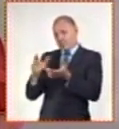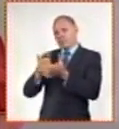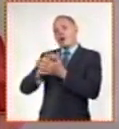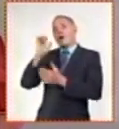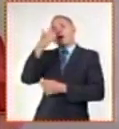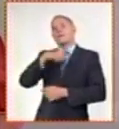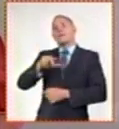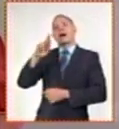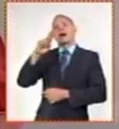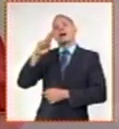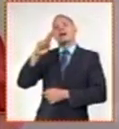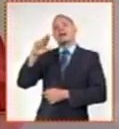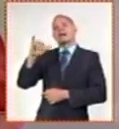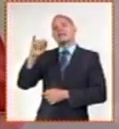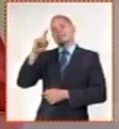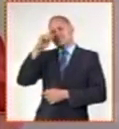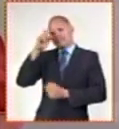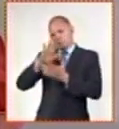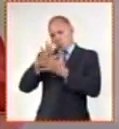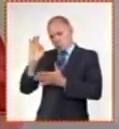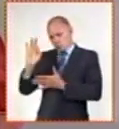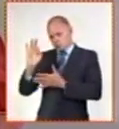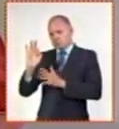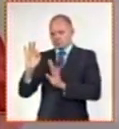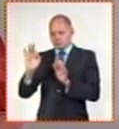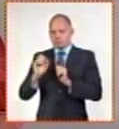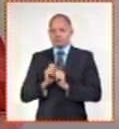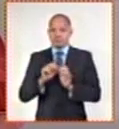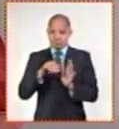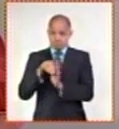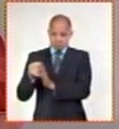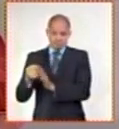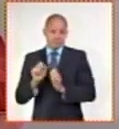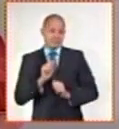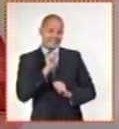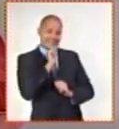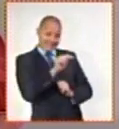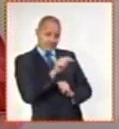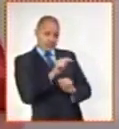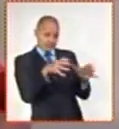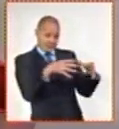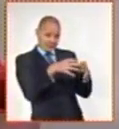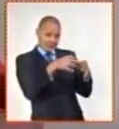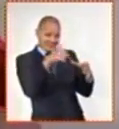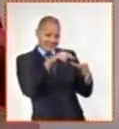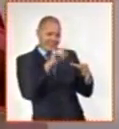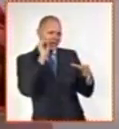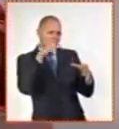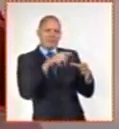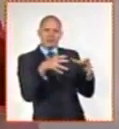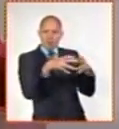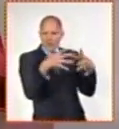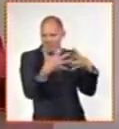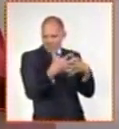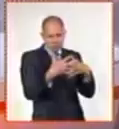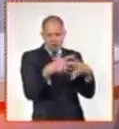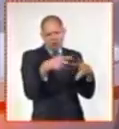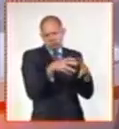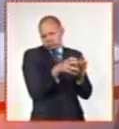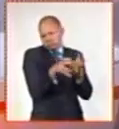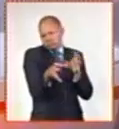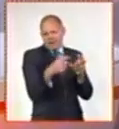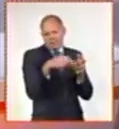gobierno. Uh-huh. Y no es un secreto para nadie. Ahora, sobre todo con lo que pasó el